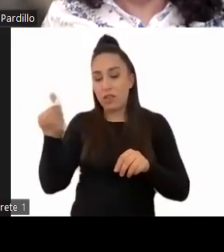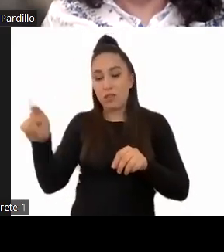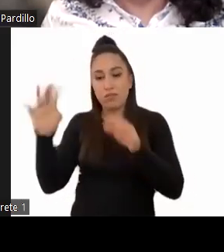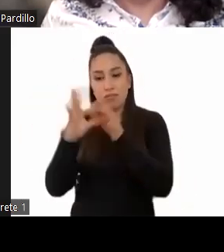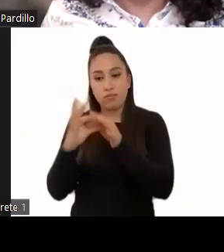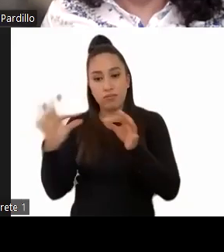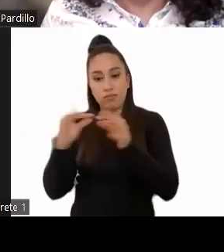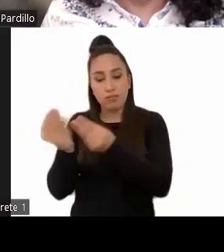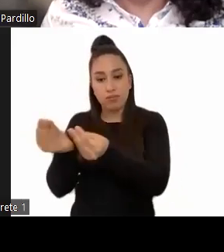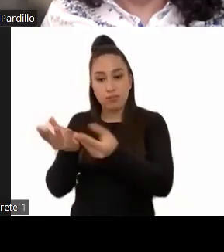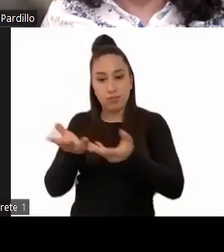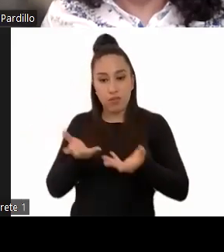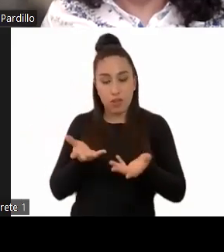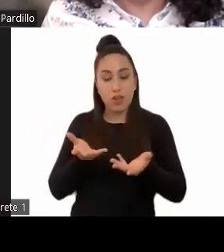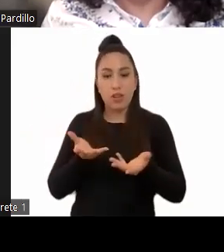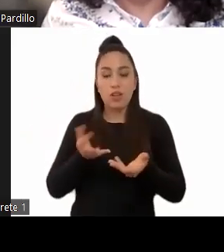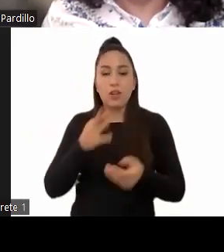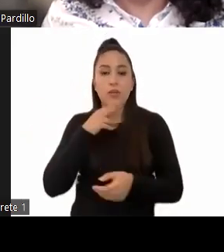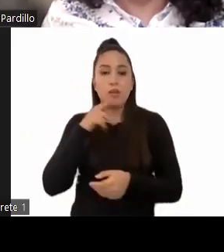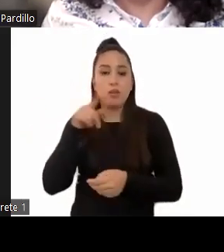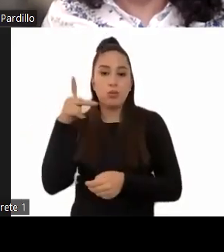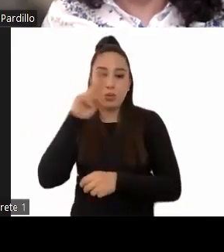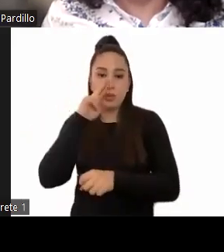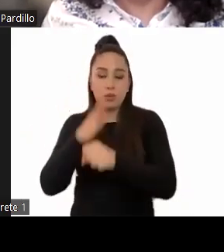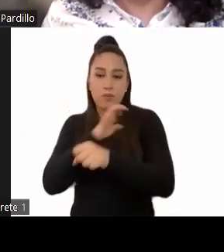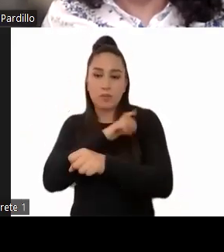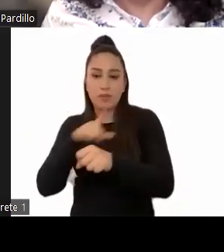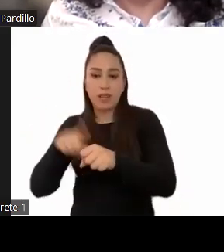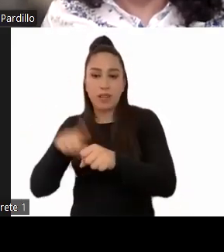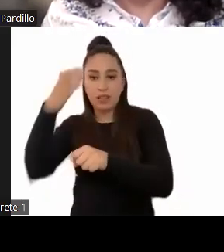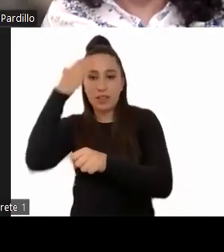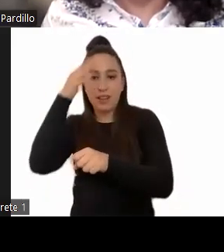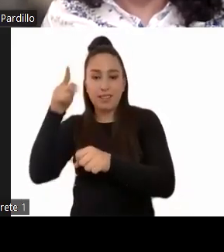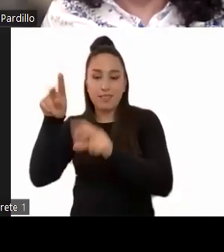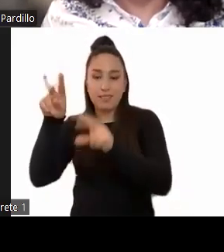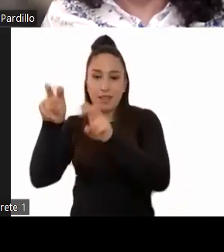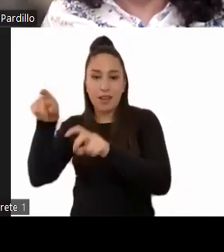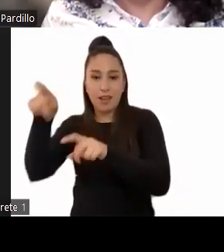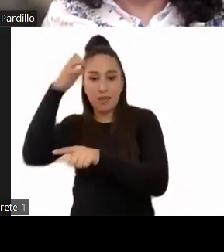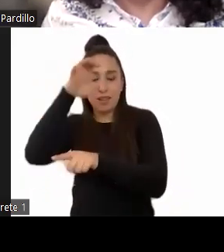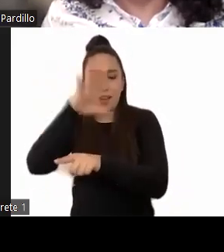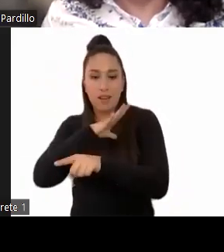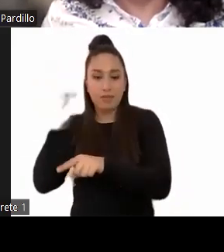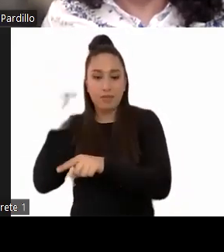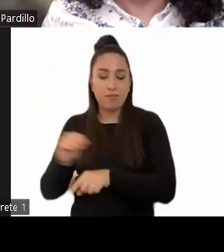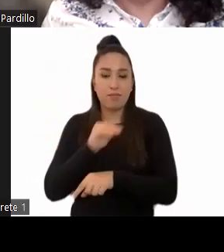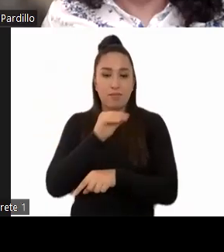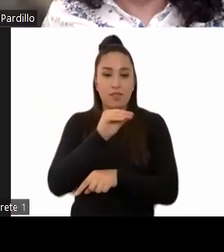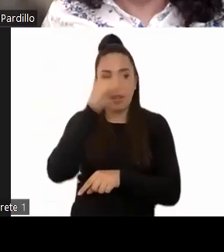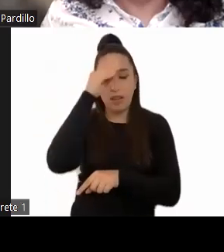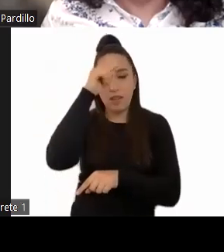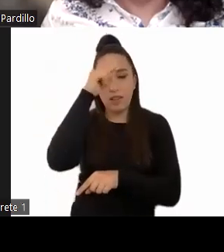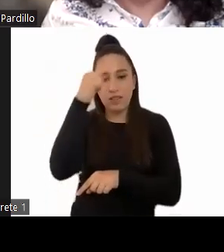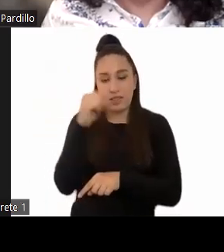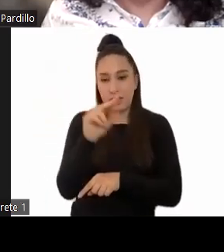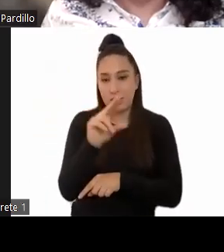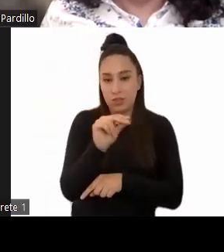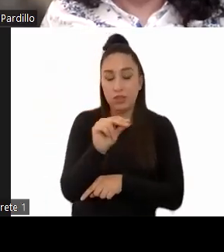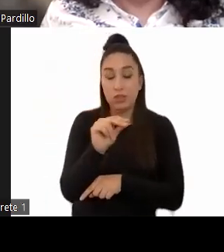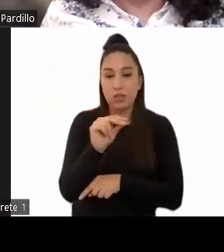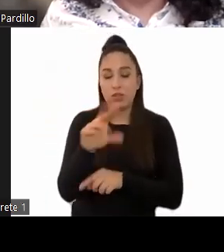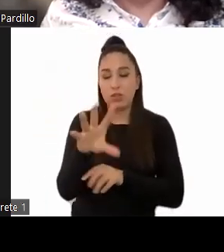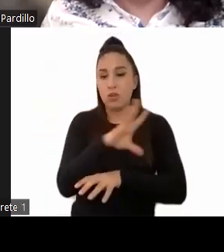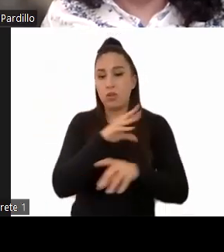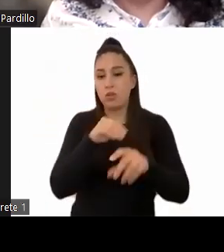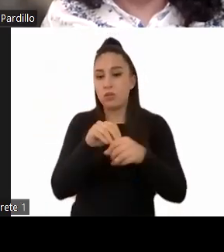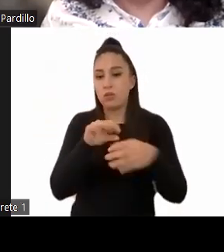debe generar con la autoridad competente en materia de telecomunicaciones, no nada más a nivel local, sino lo que compete, que